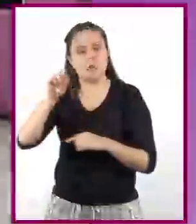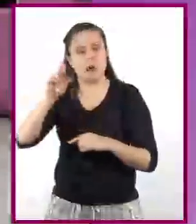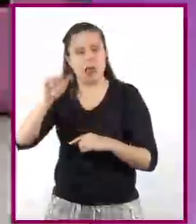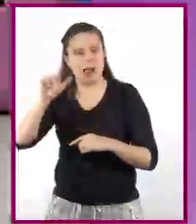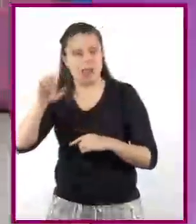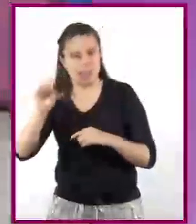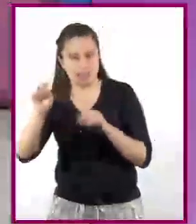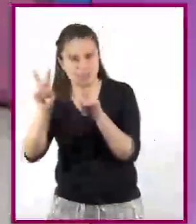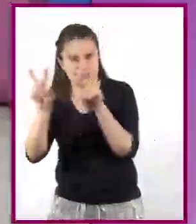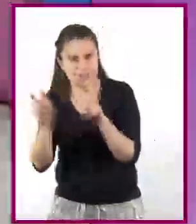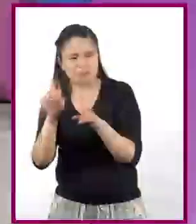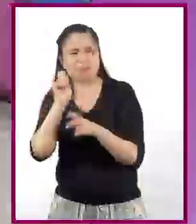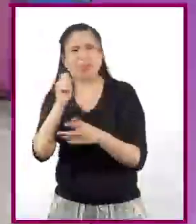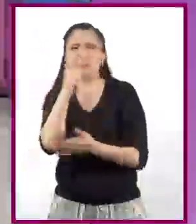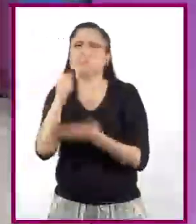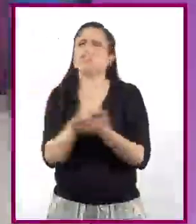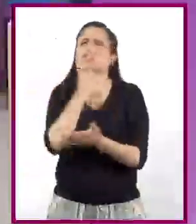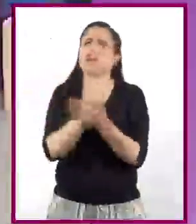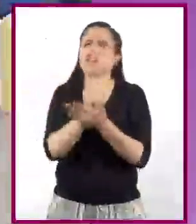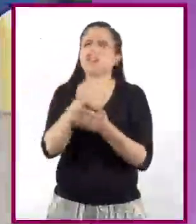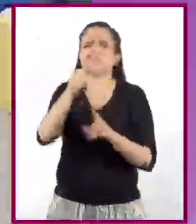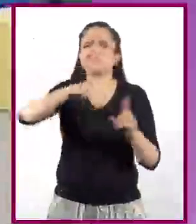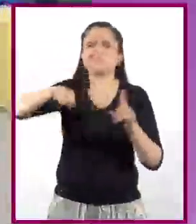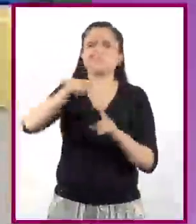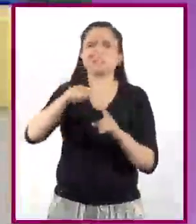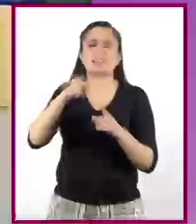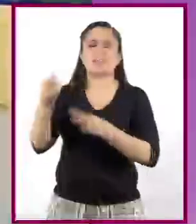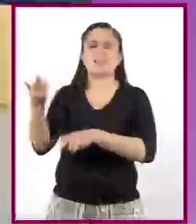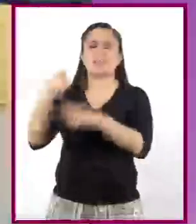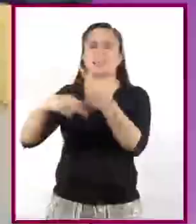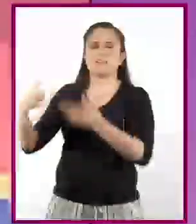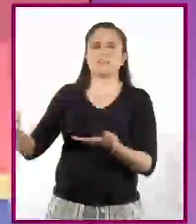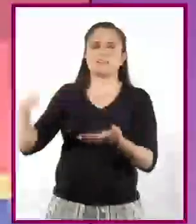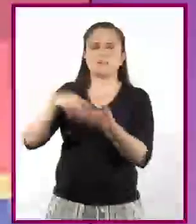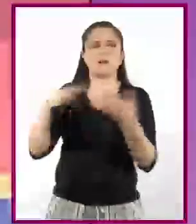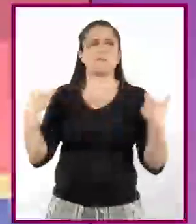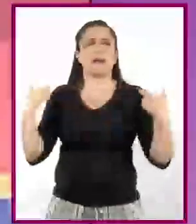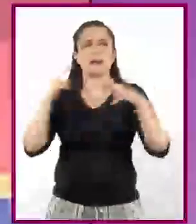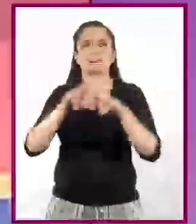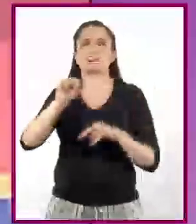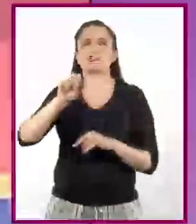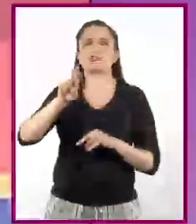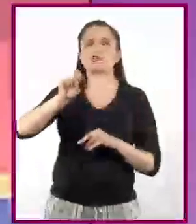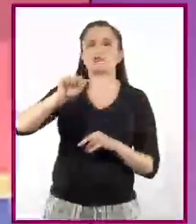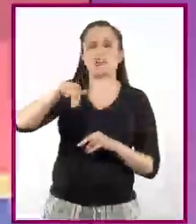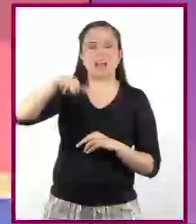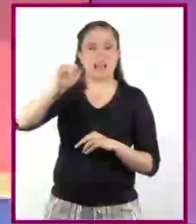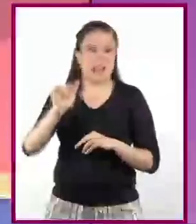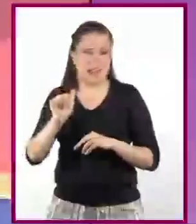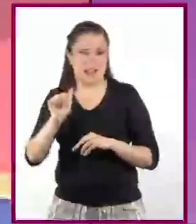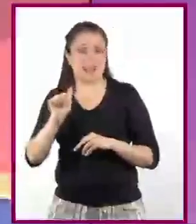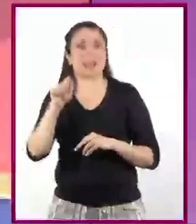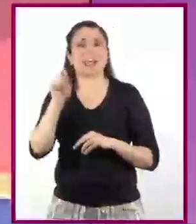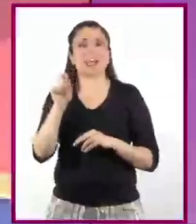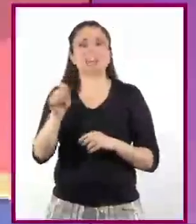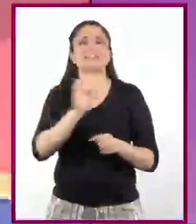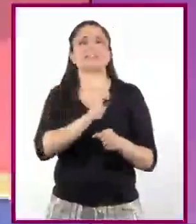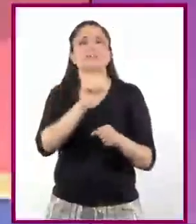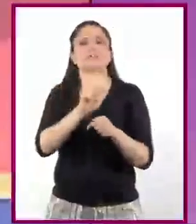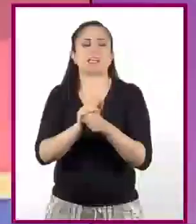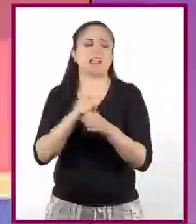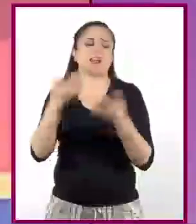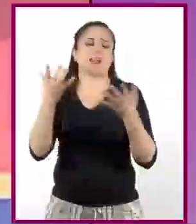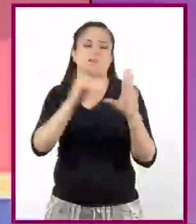platicaremos acerca de la ciudadanía. Para ello, contamos con la presencia de la maestra Susana Desiree García Herrera, especialista en